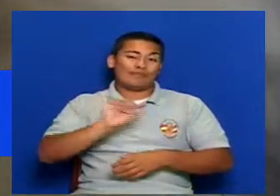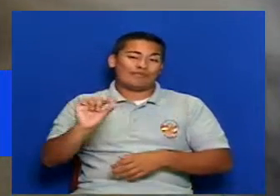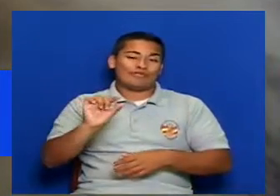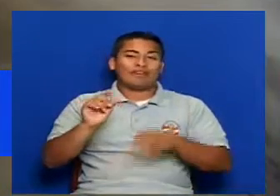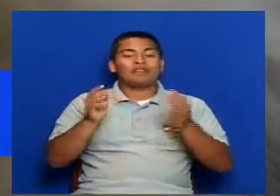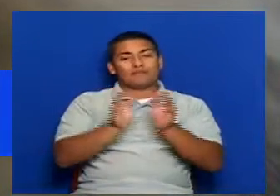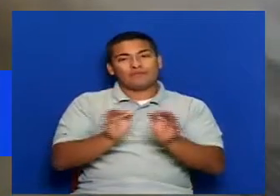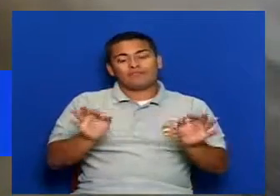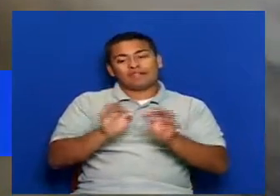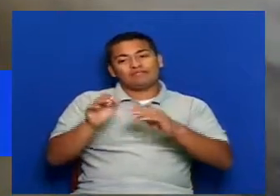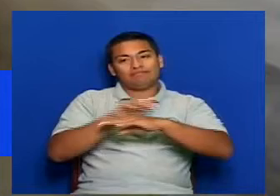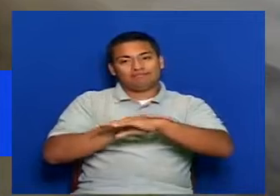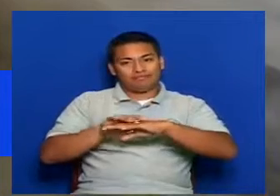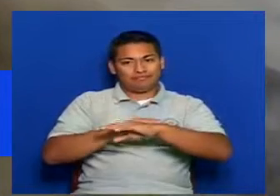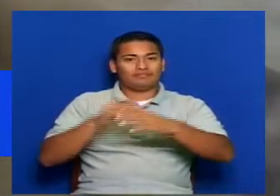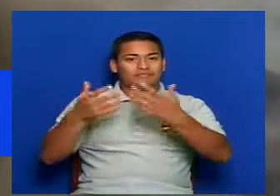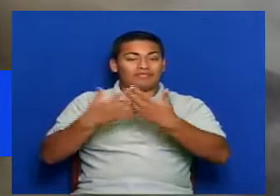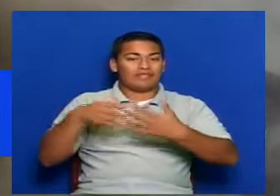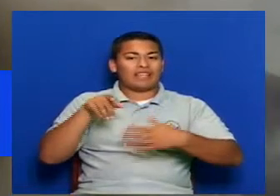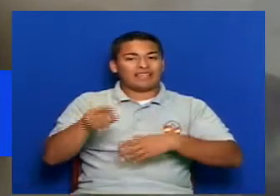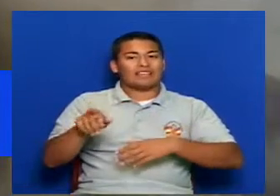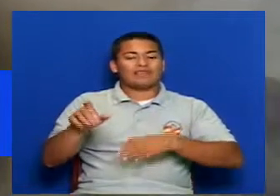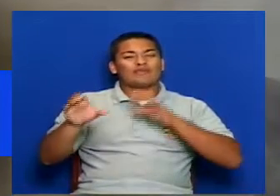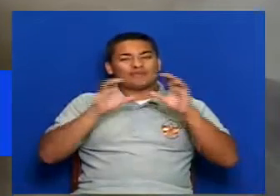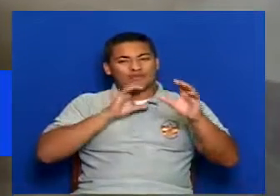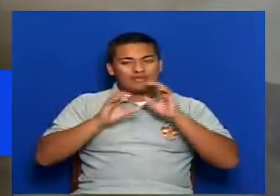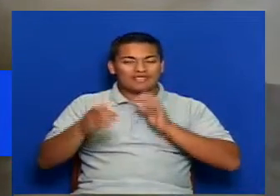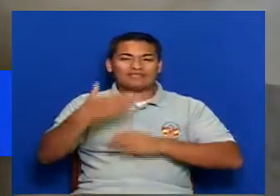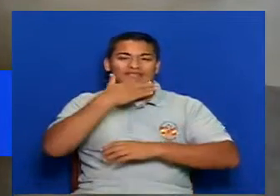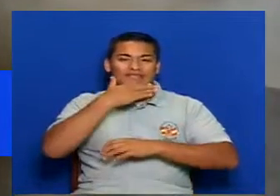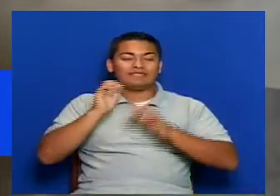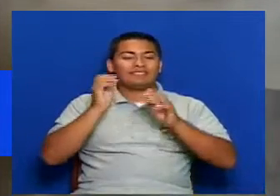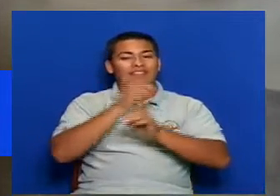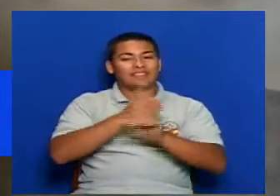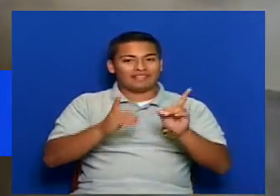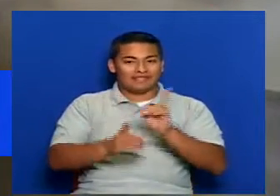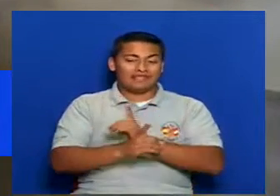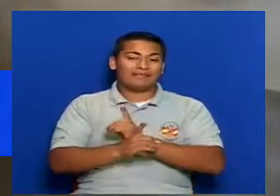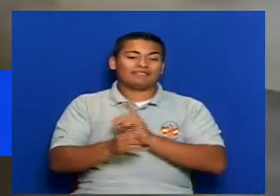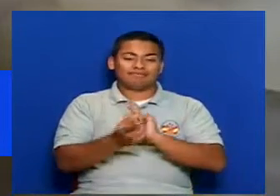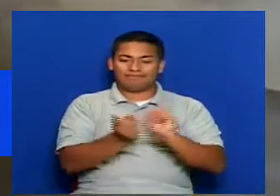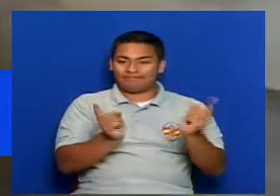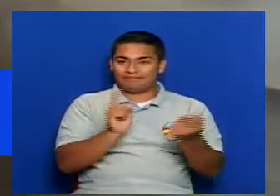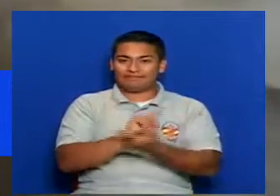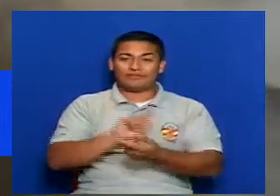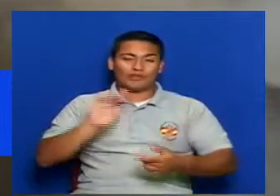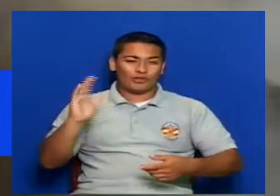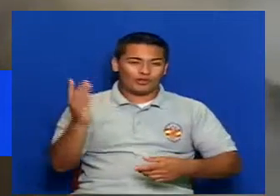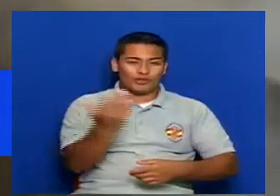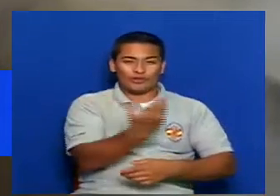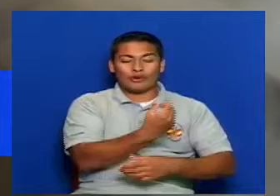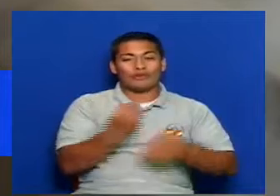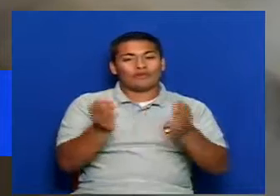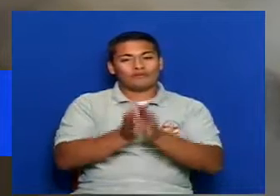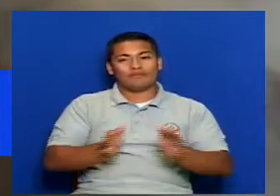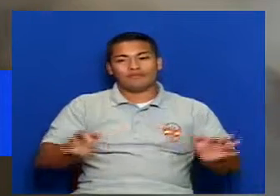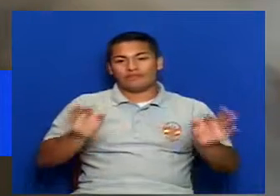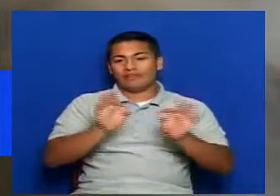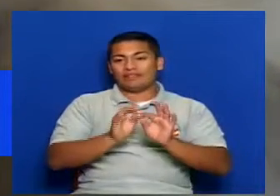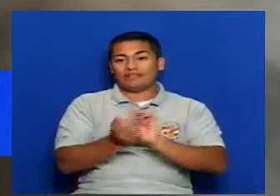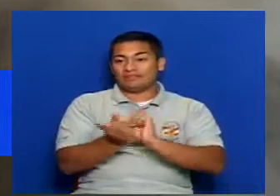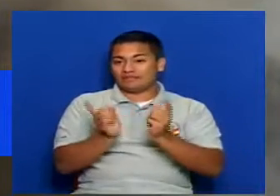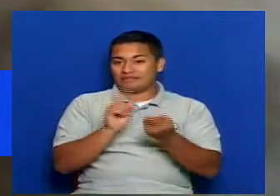y hay ciertas dificultades de allí de comunicación que se deben de superar y que entre todos lo debemos de superar